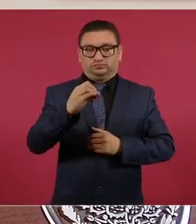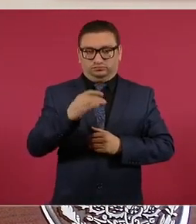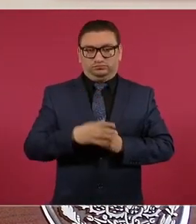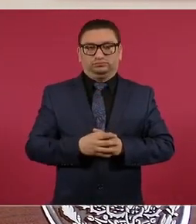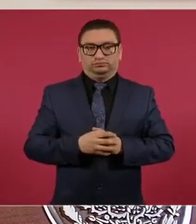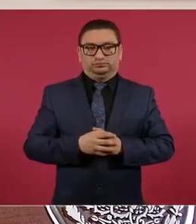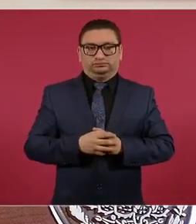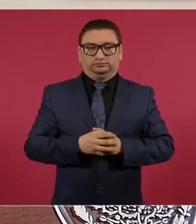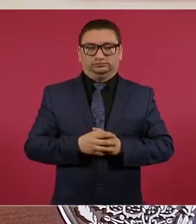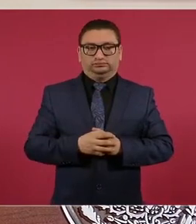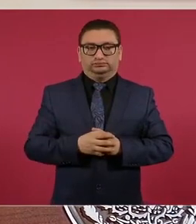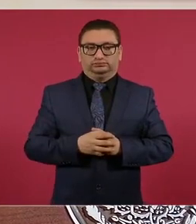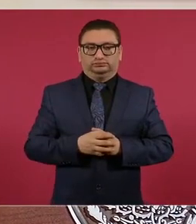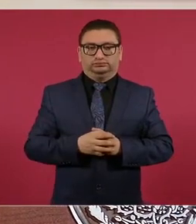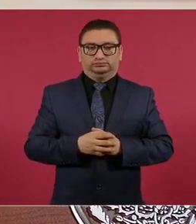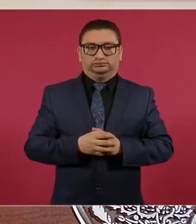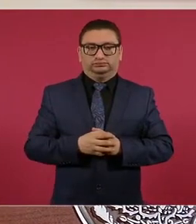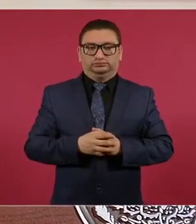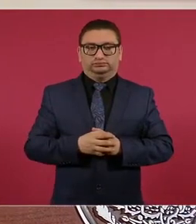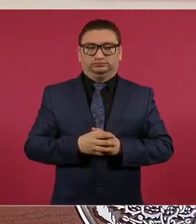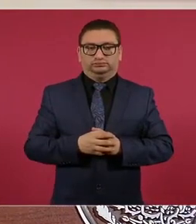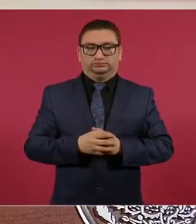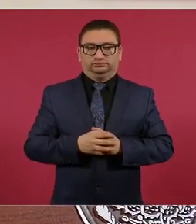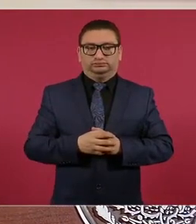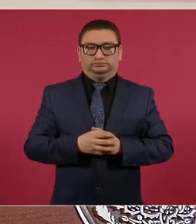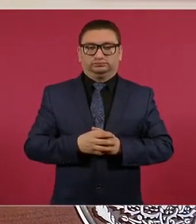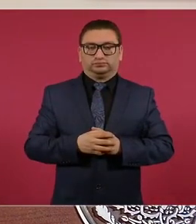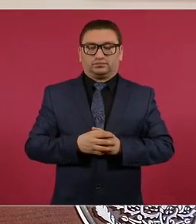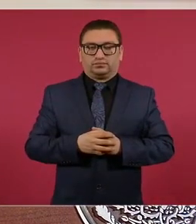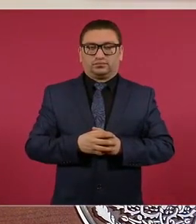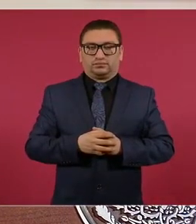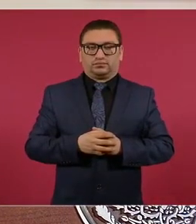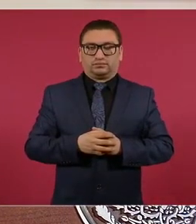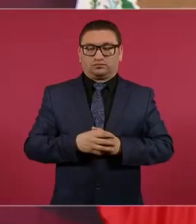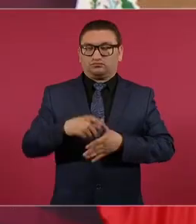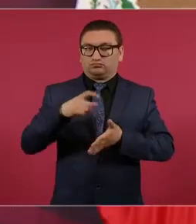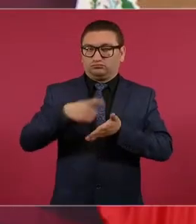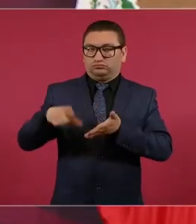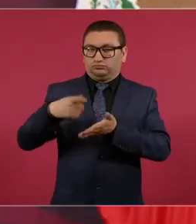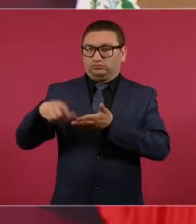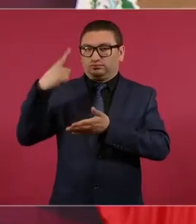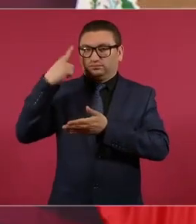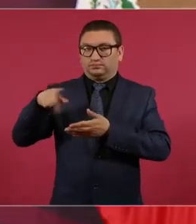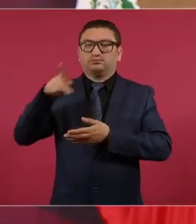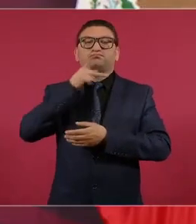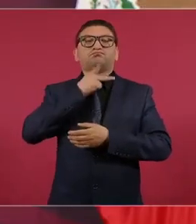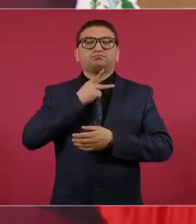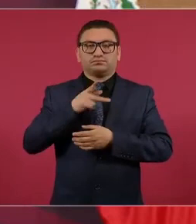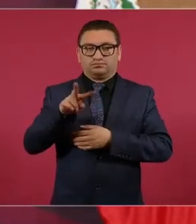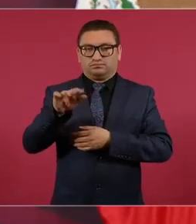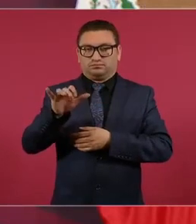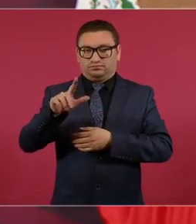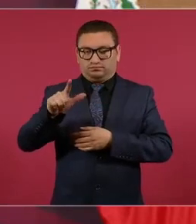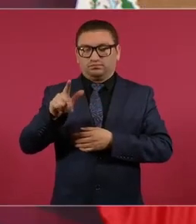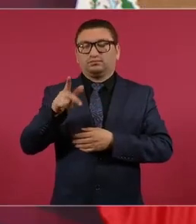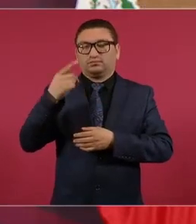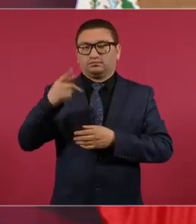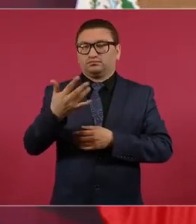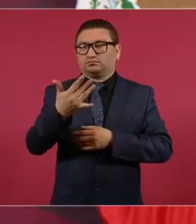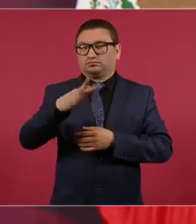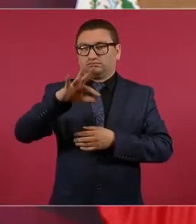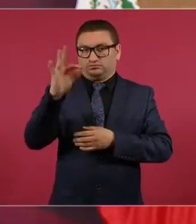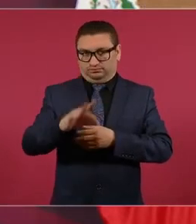Carso las acciones de petrobal que es el